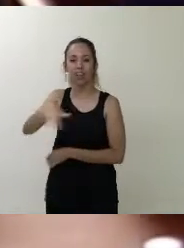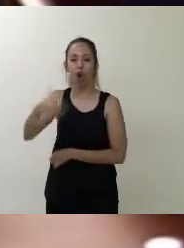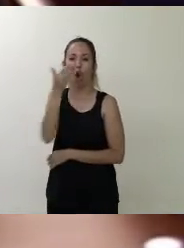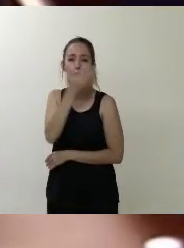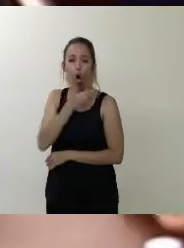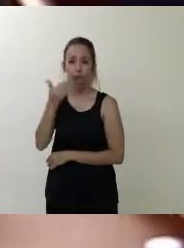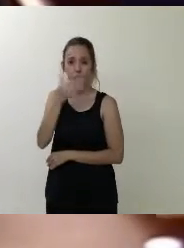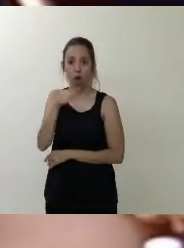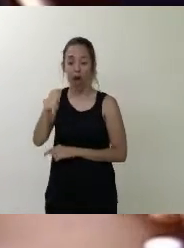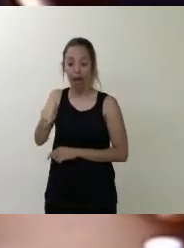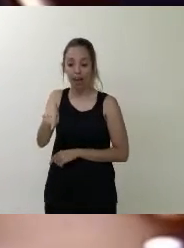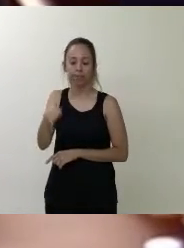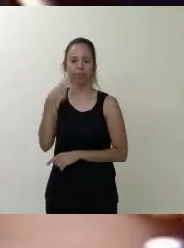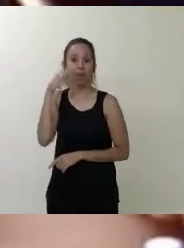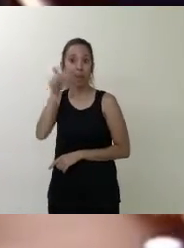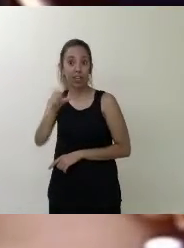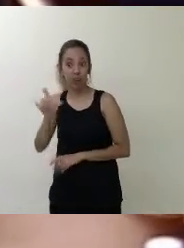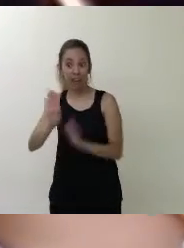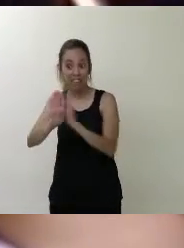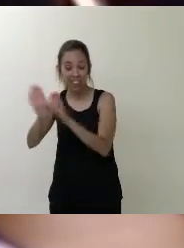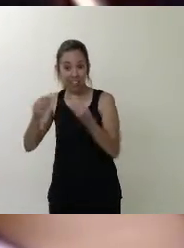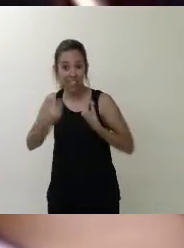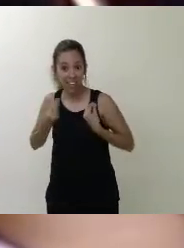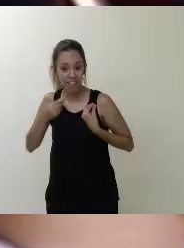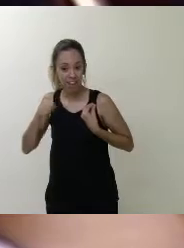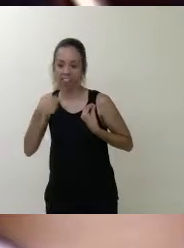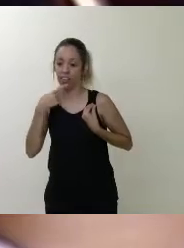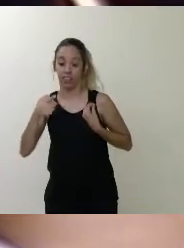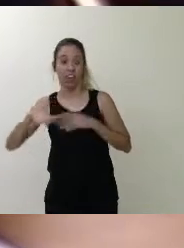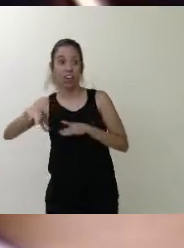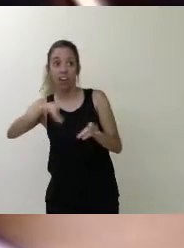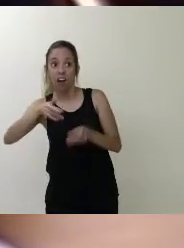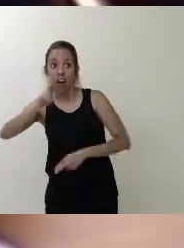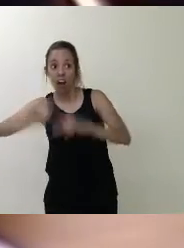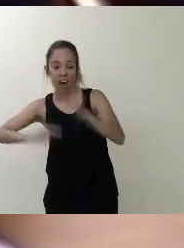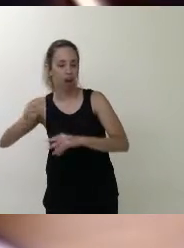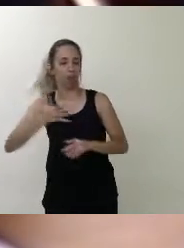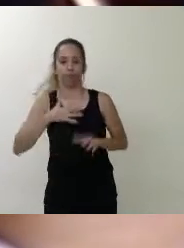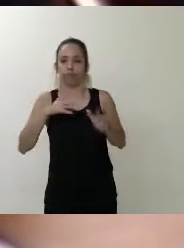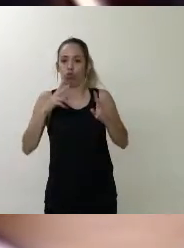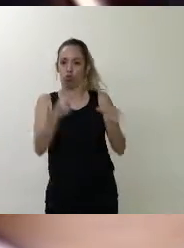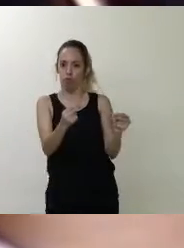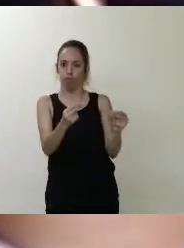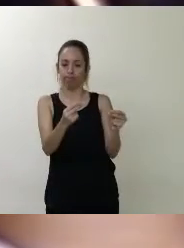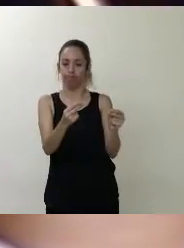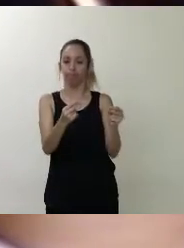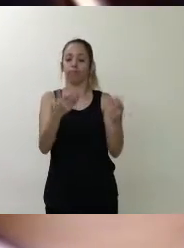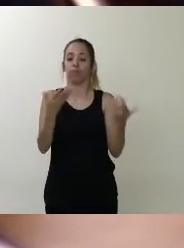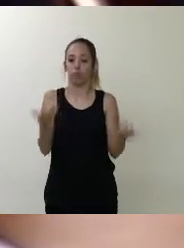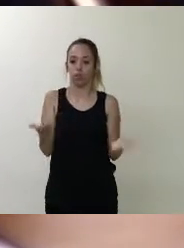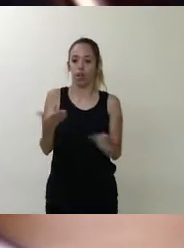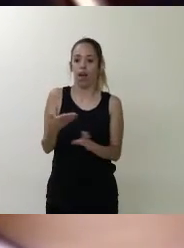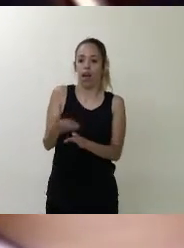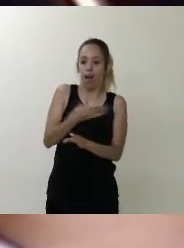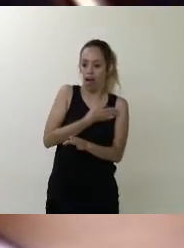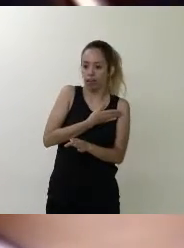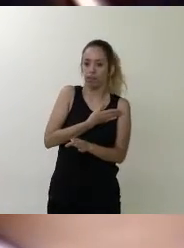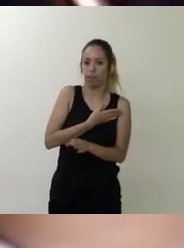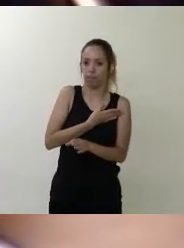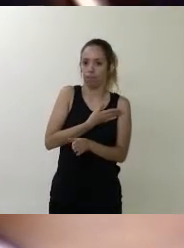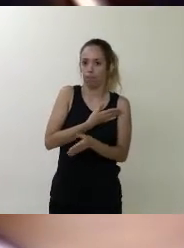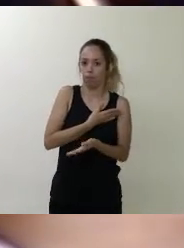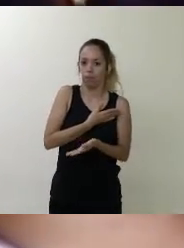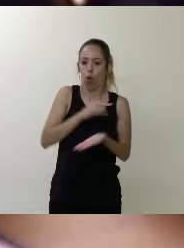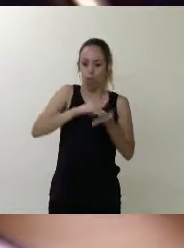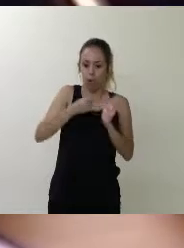donde los vecinos aparentemente pues no están en esa fase de disposición del suelo. Ya tenemos el permiso del Consejo Insular de Aguas. Tú sabes que cualquier proyecto es necesario